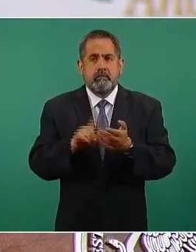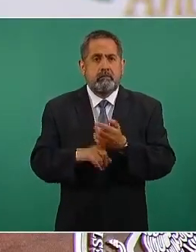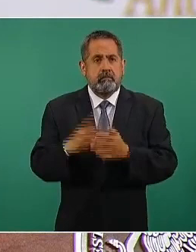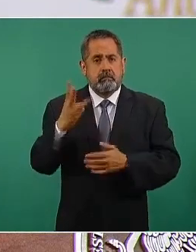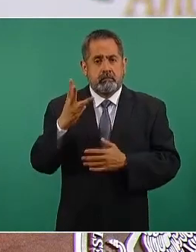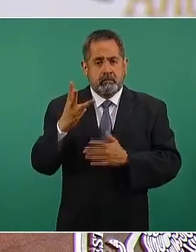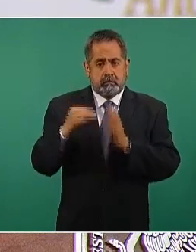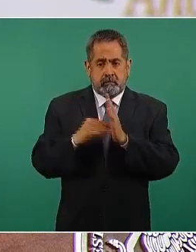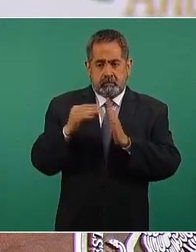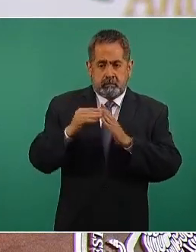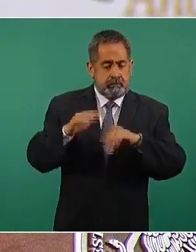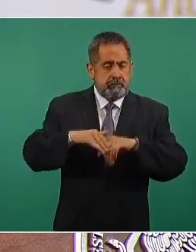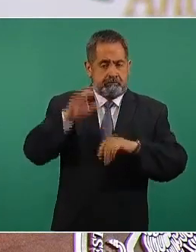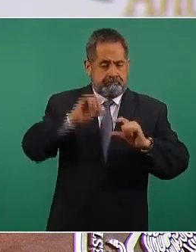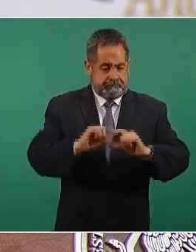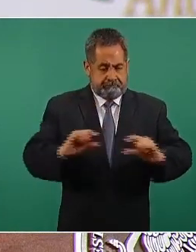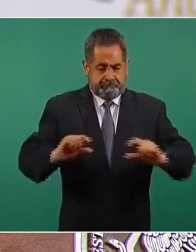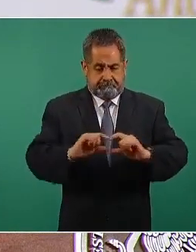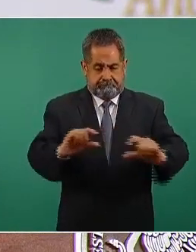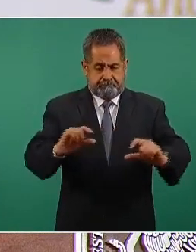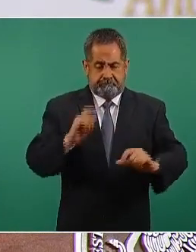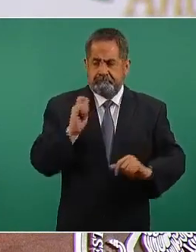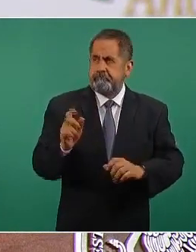millones para el día